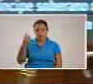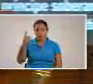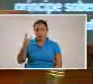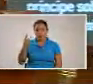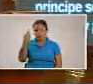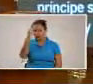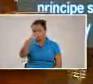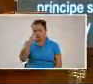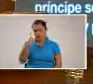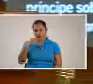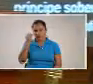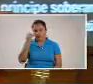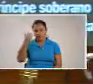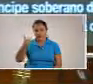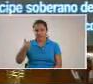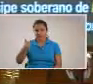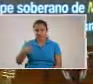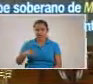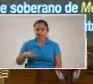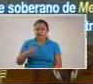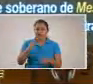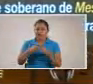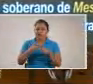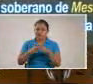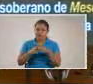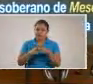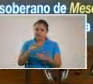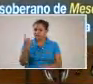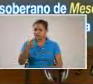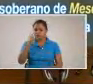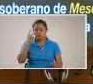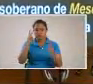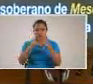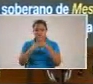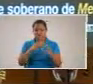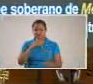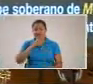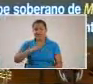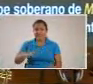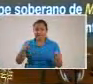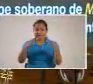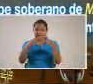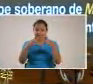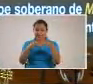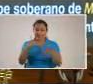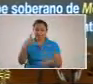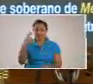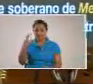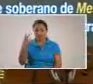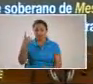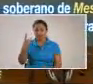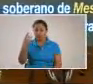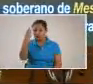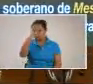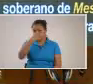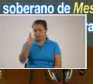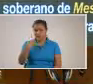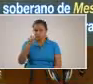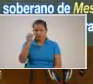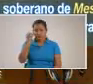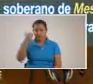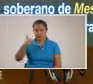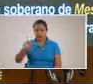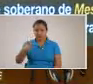actualidad es la Federación Rusa. Y la máxima autoridad de aquella región, de